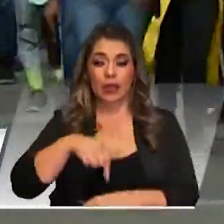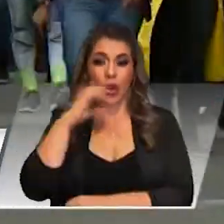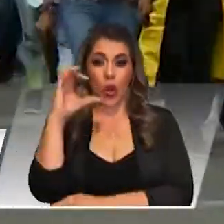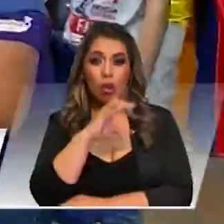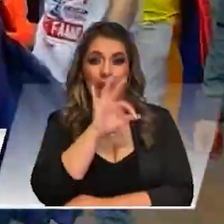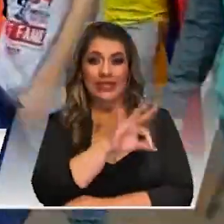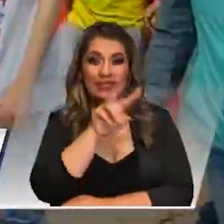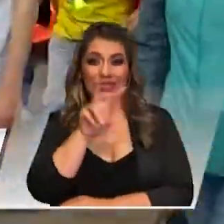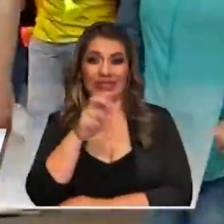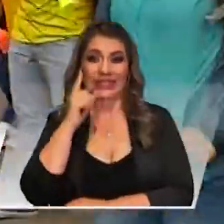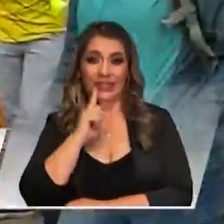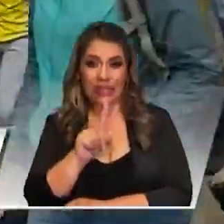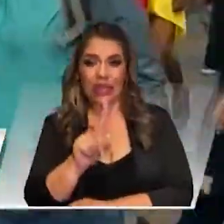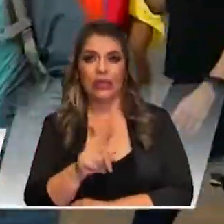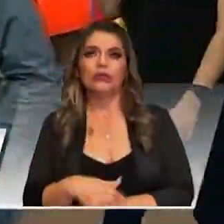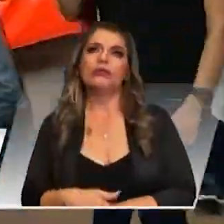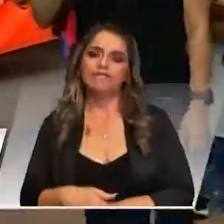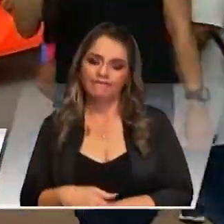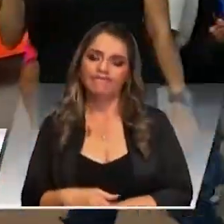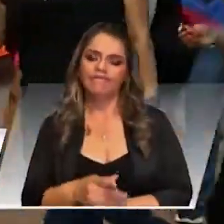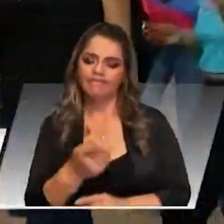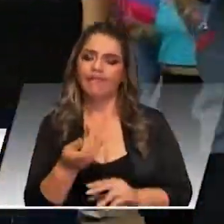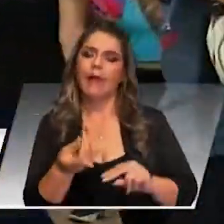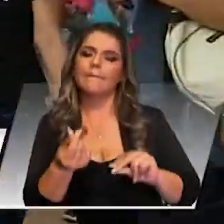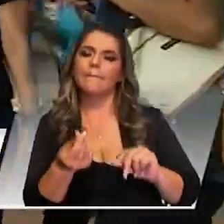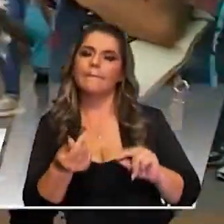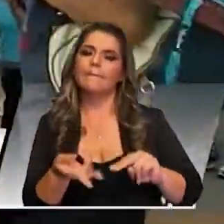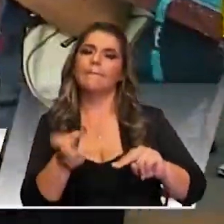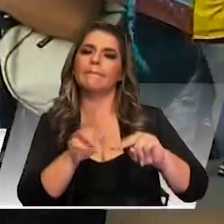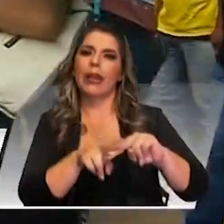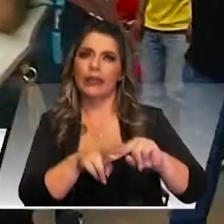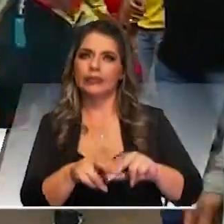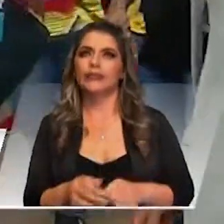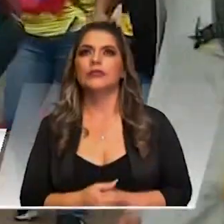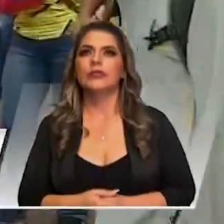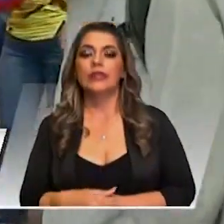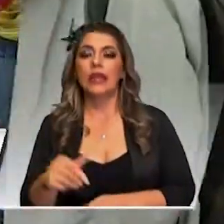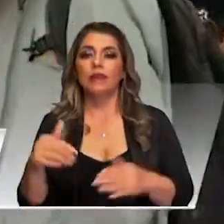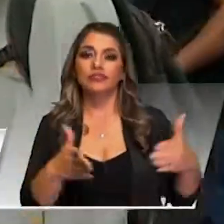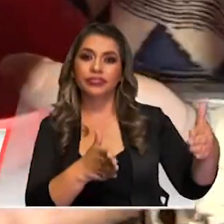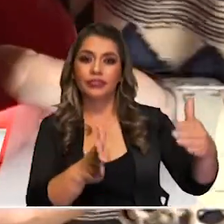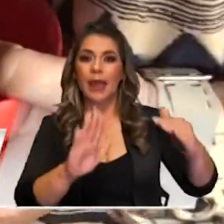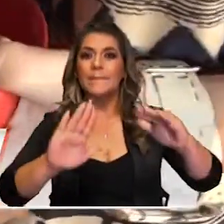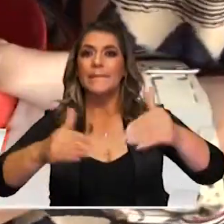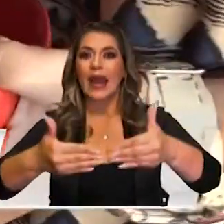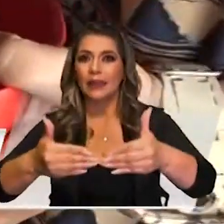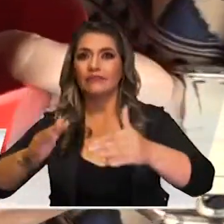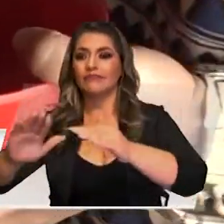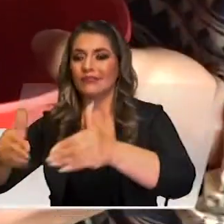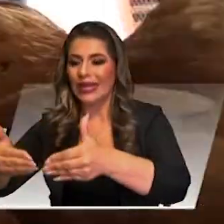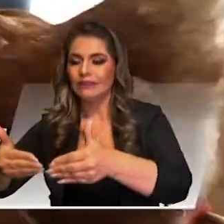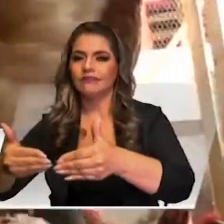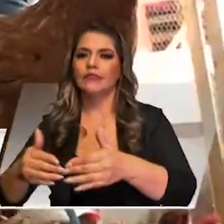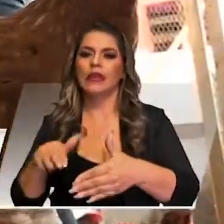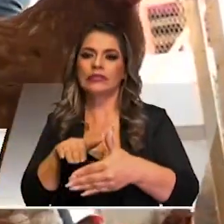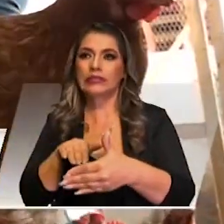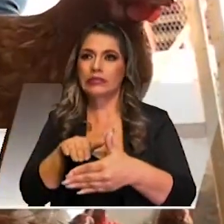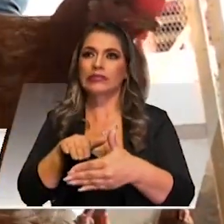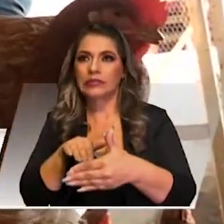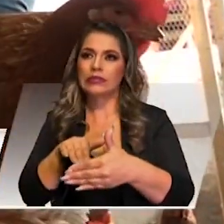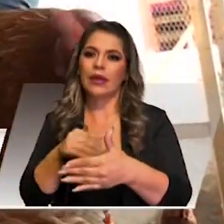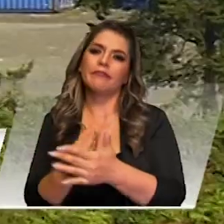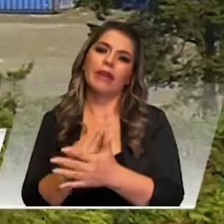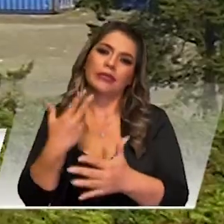días, incidió en el costo de vida según los especialistas. Los bloqueos en las vías del país evitaron el flujo de mercancías, así como